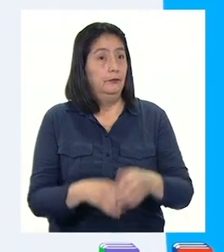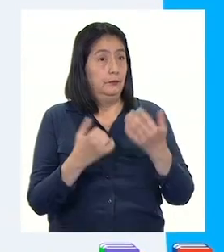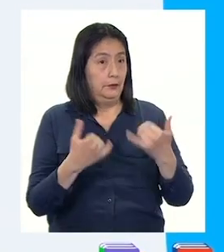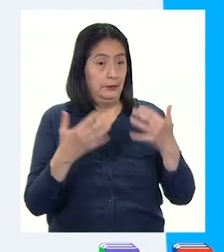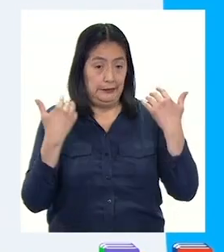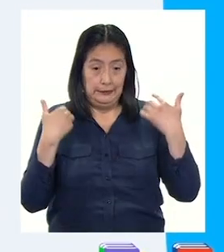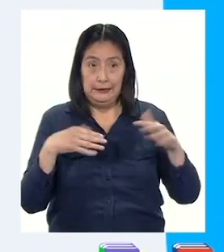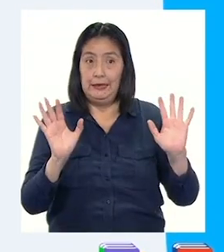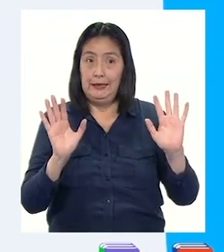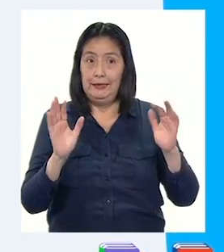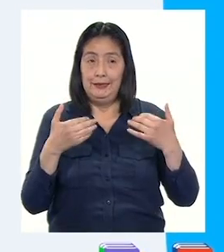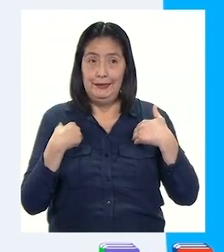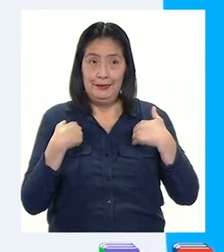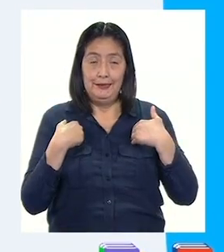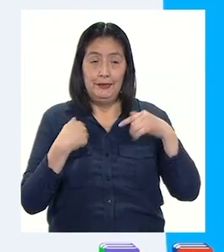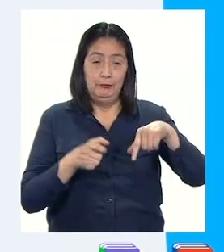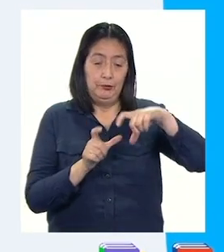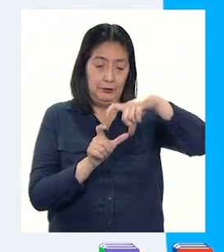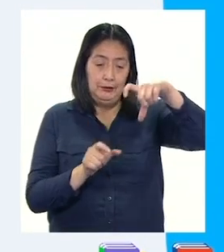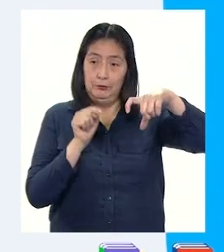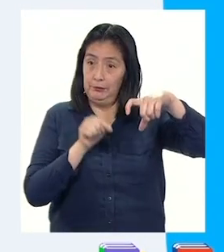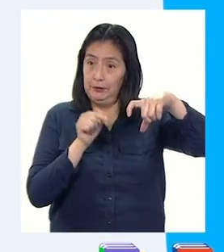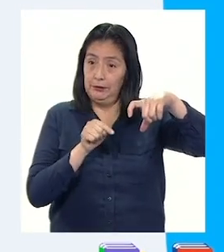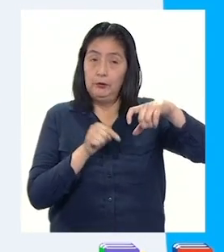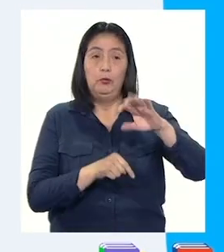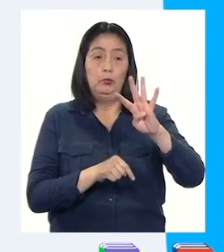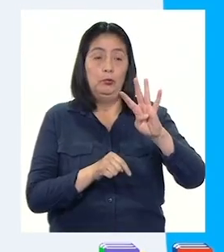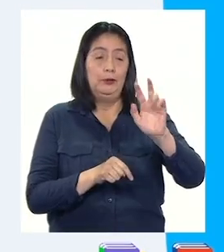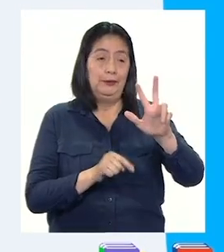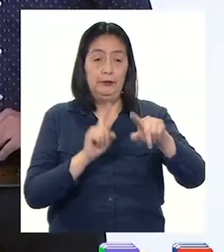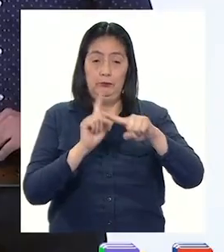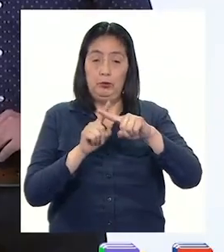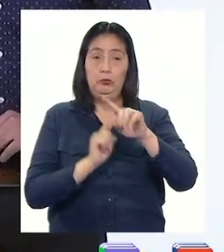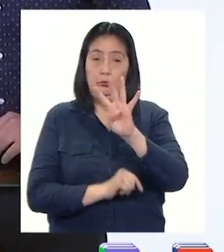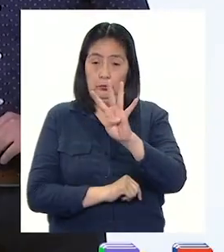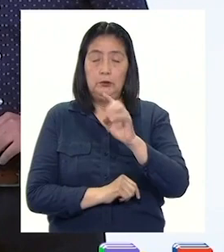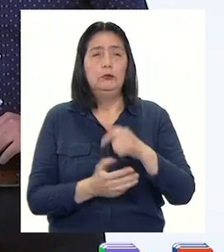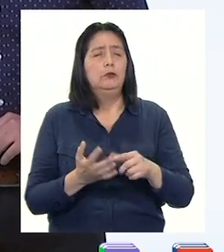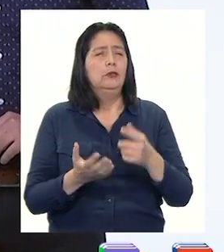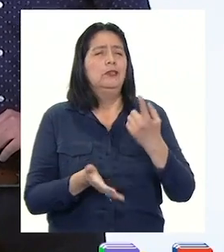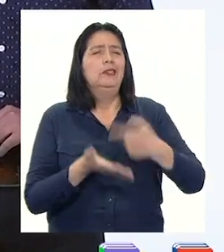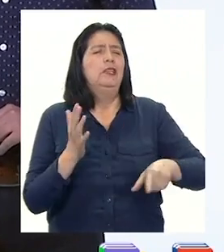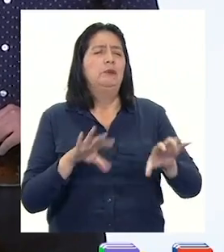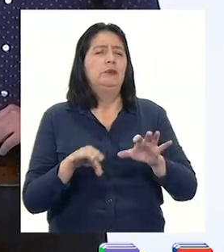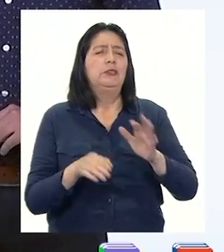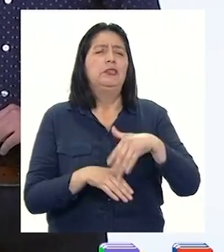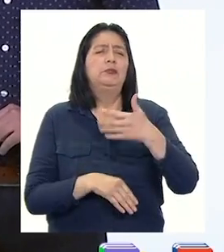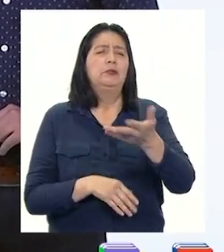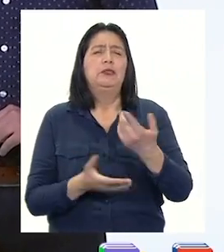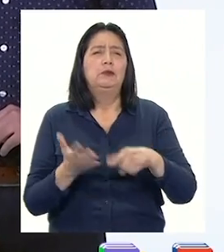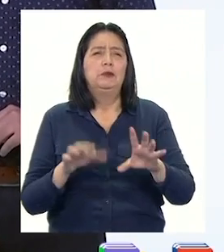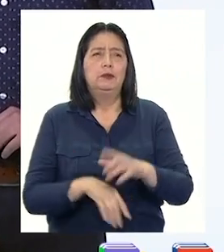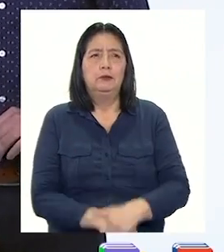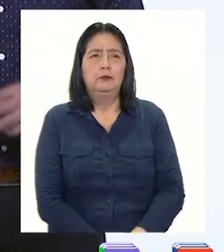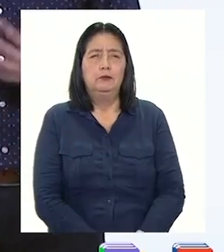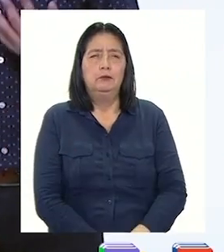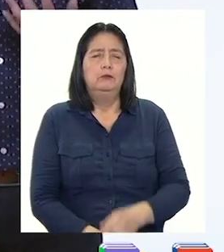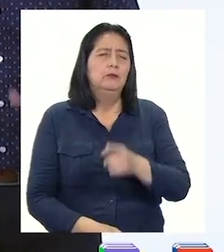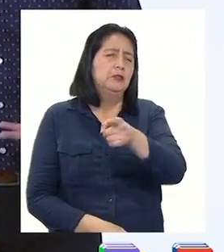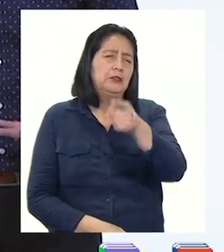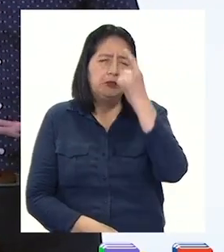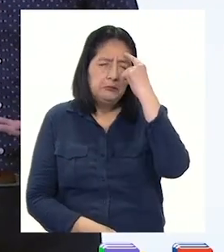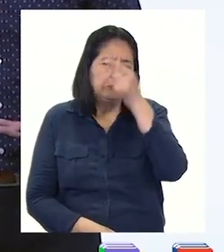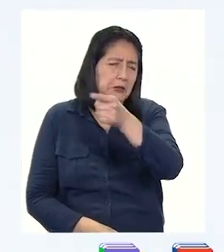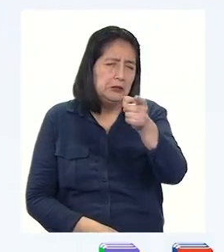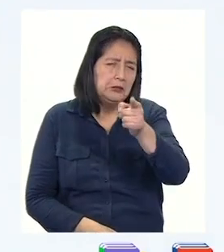Ahora que ya tenemos representado en la Yupana 43 por 4, ¿cuál sería el siguiente paso? ¿Qué se les